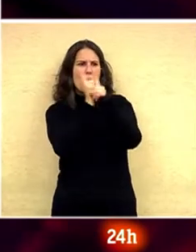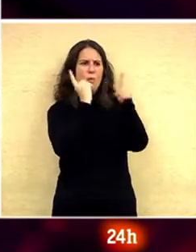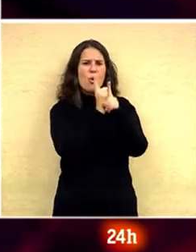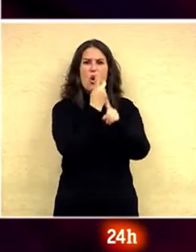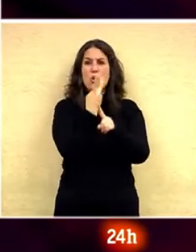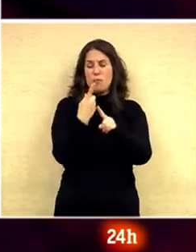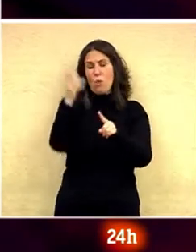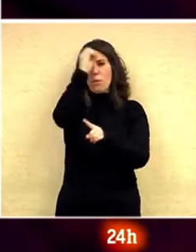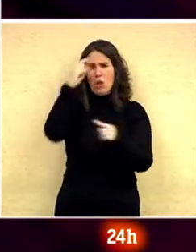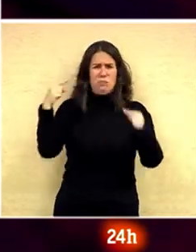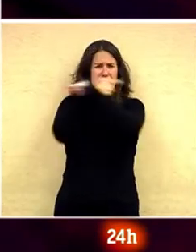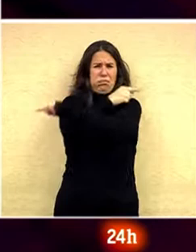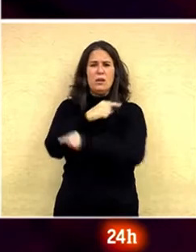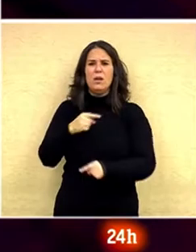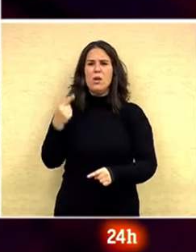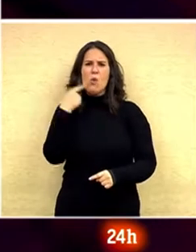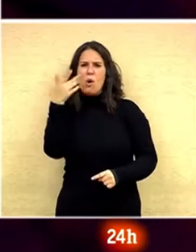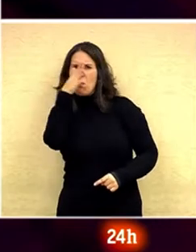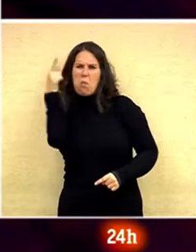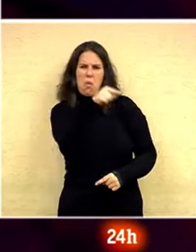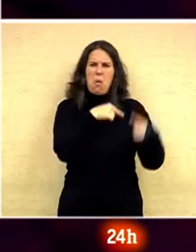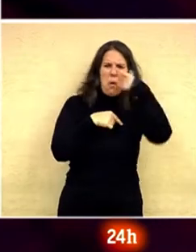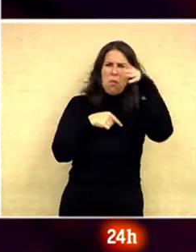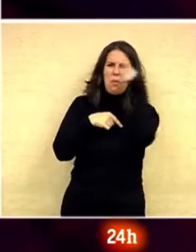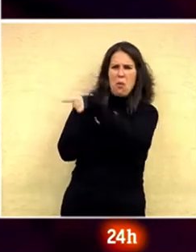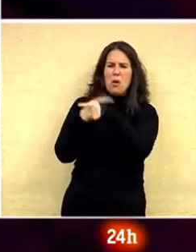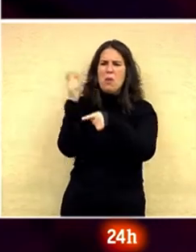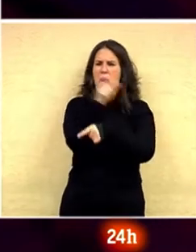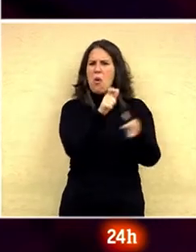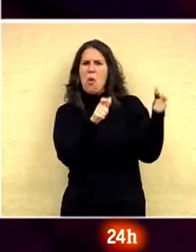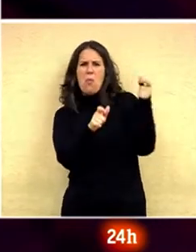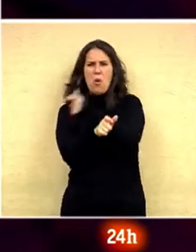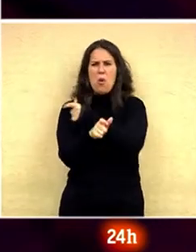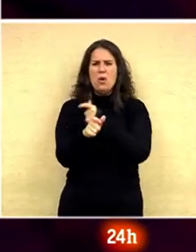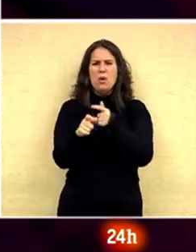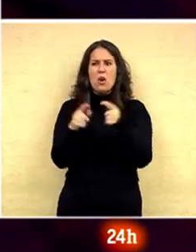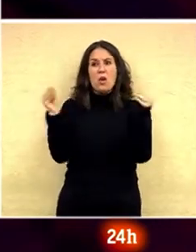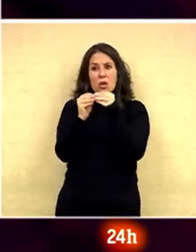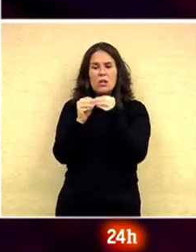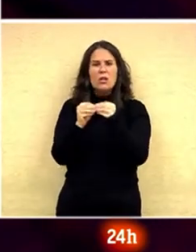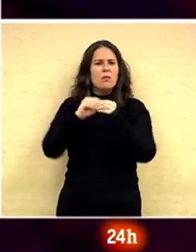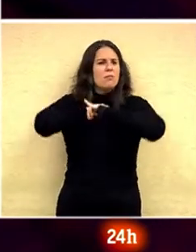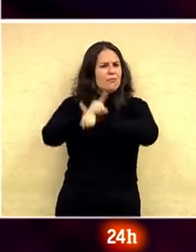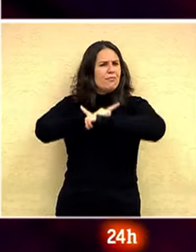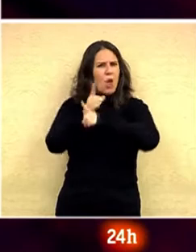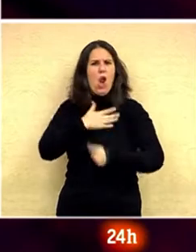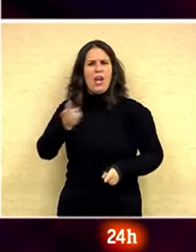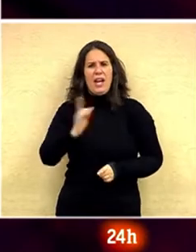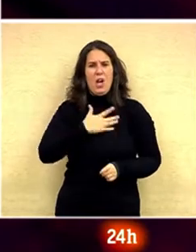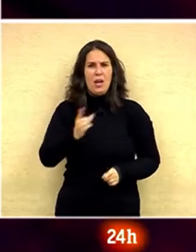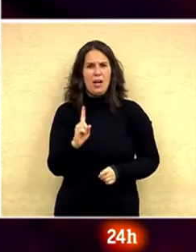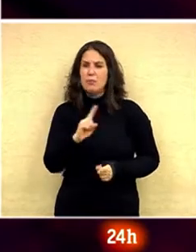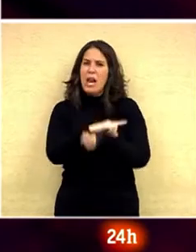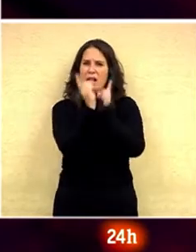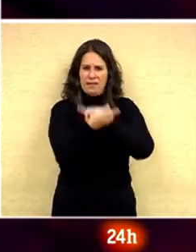opciones irreconciliables, a la descalificación del oponente, a la permanente negativa a hallar puntos de coincidencia. Los